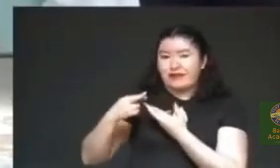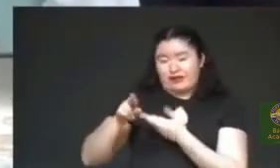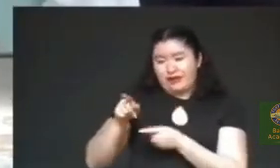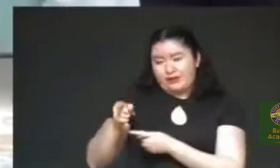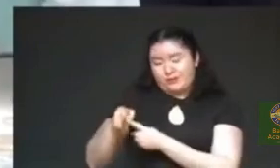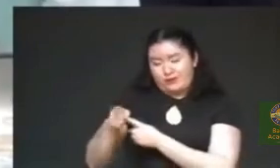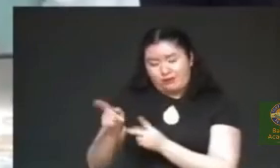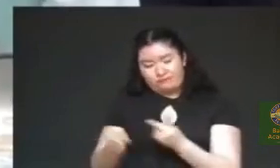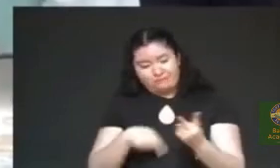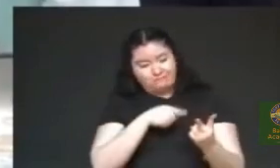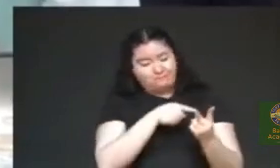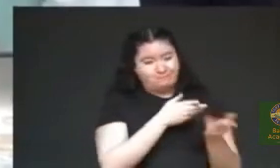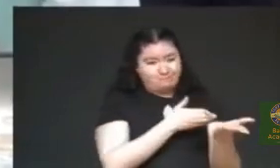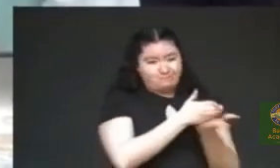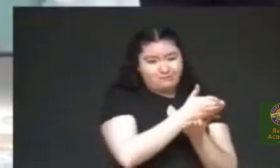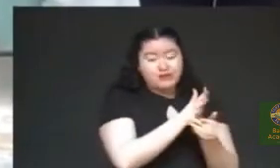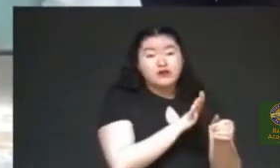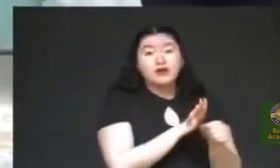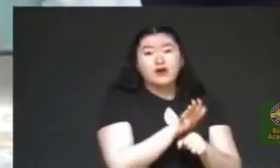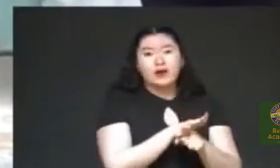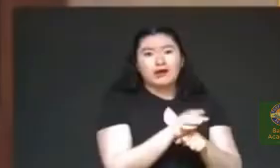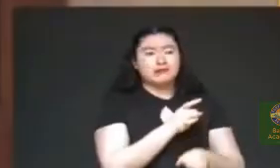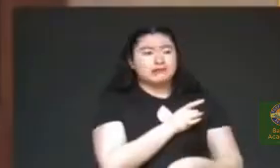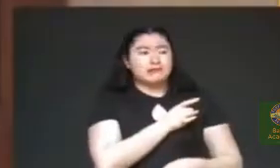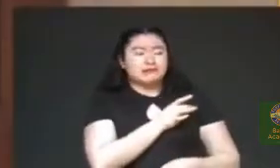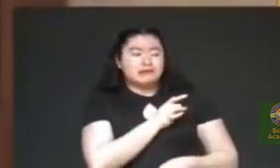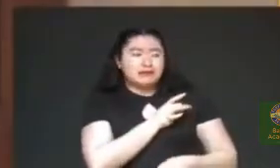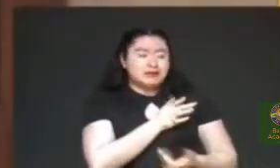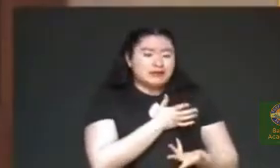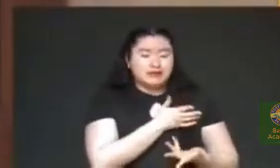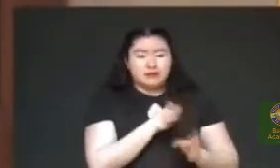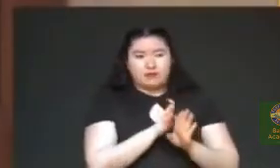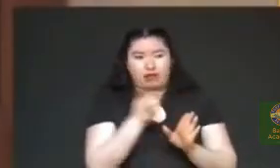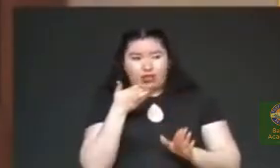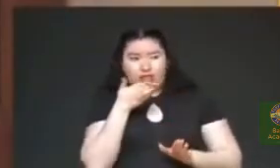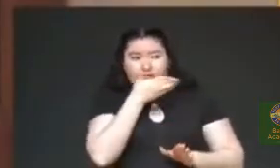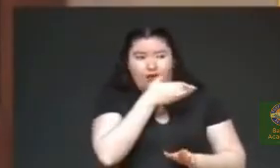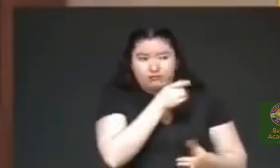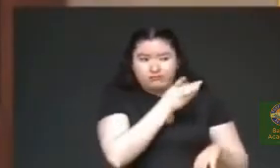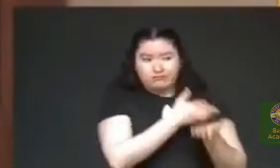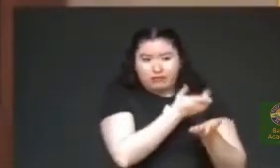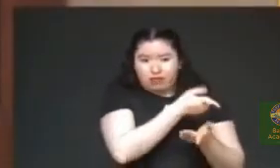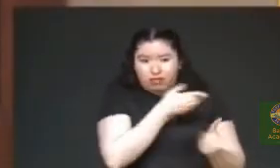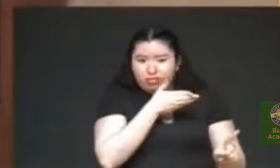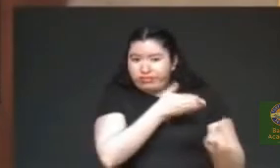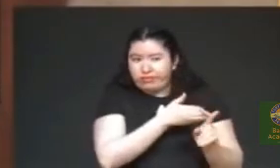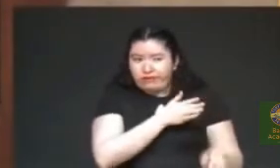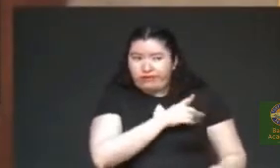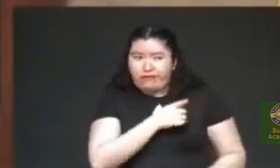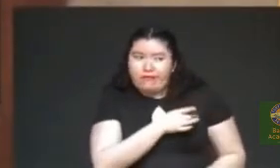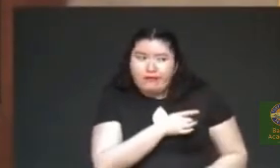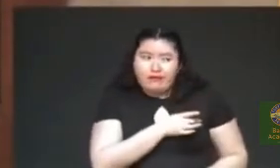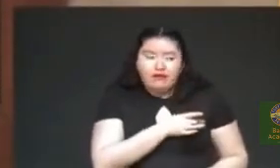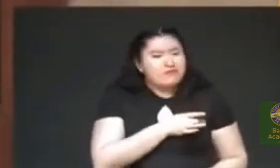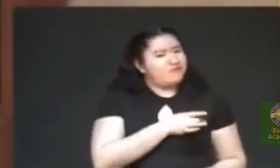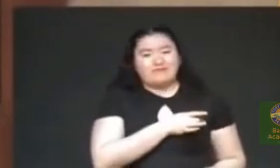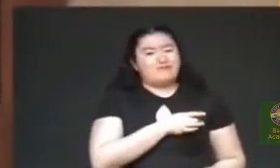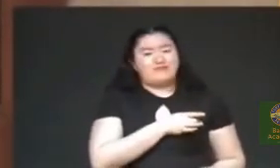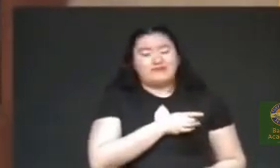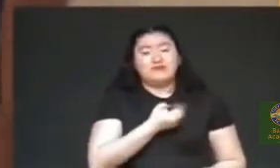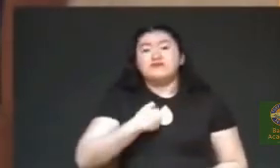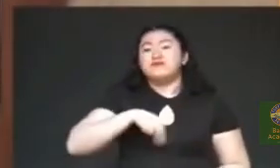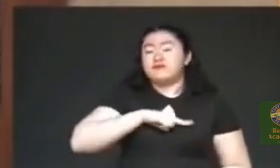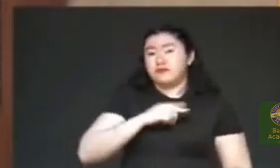ni a la incertidumbre. Creo que todos debemos de trabajar con esperanza para retomar lo más cercano a